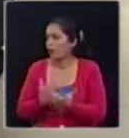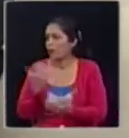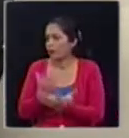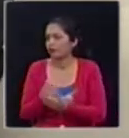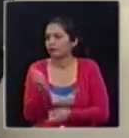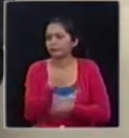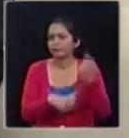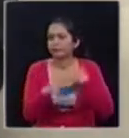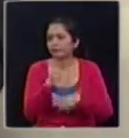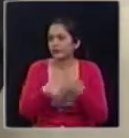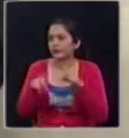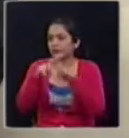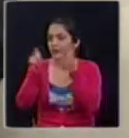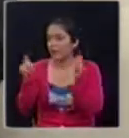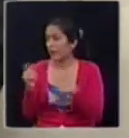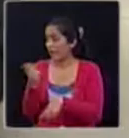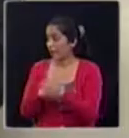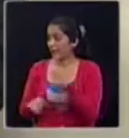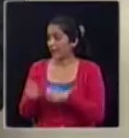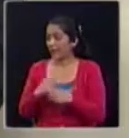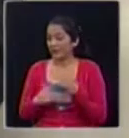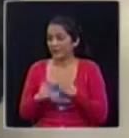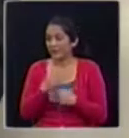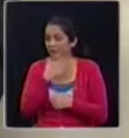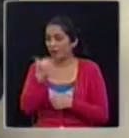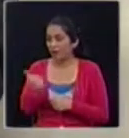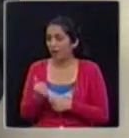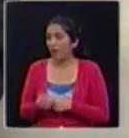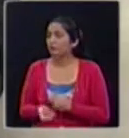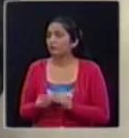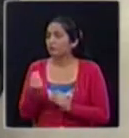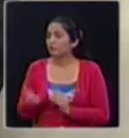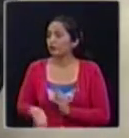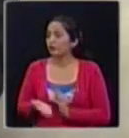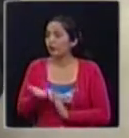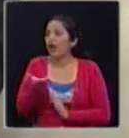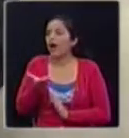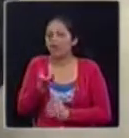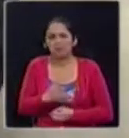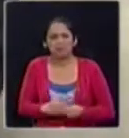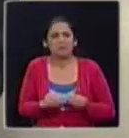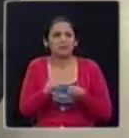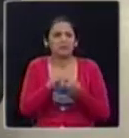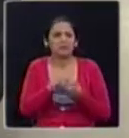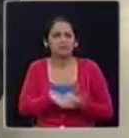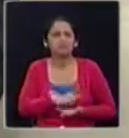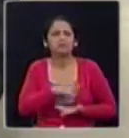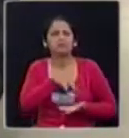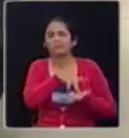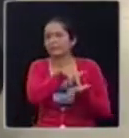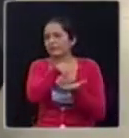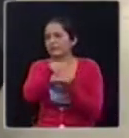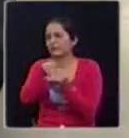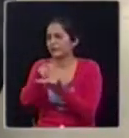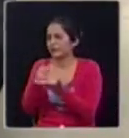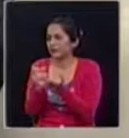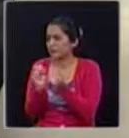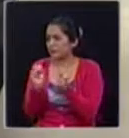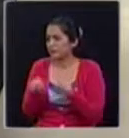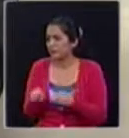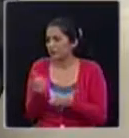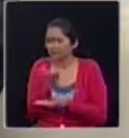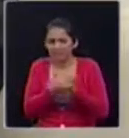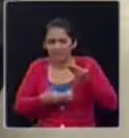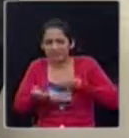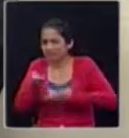más volumen de ventas, generan un mejor margen de rentabilidad, margen operativo. Si generan un mayor margen operativo,